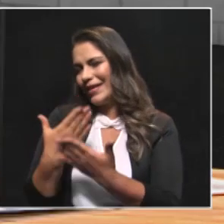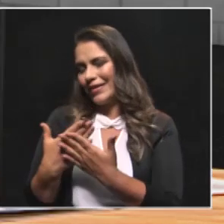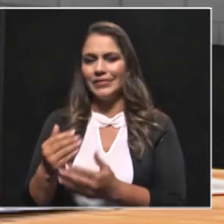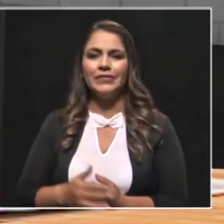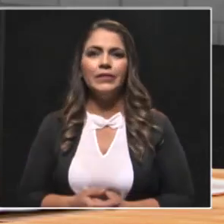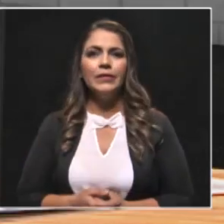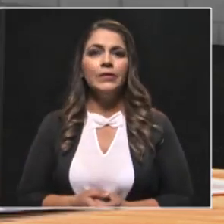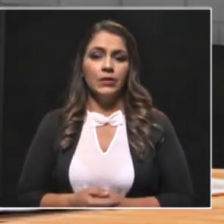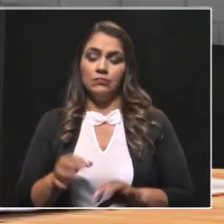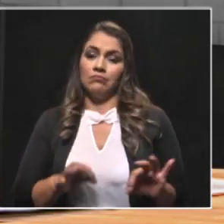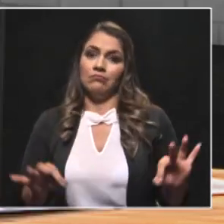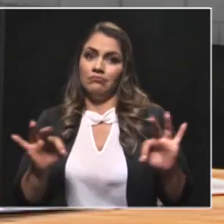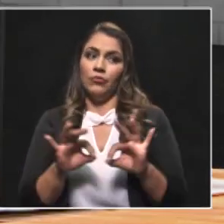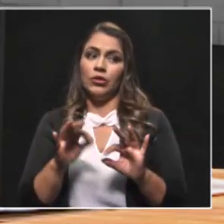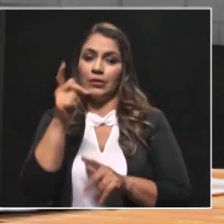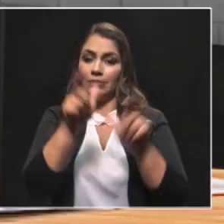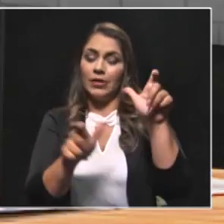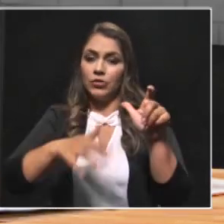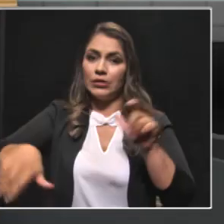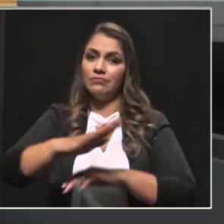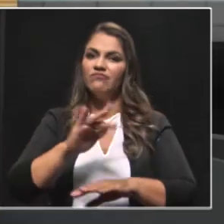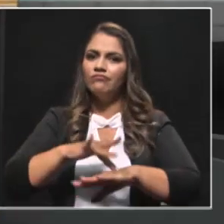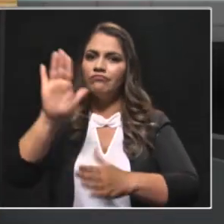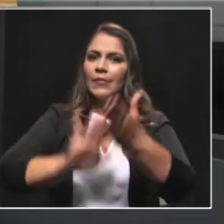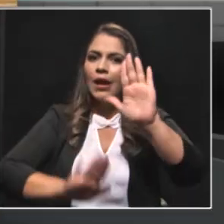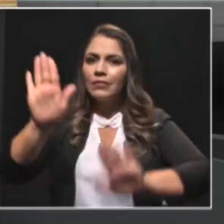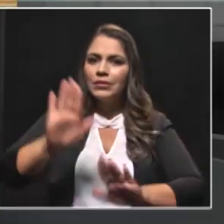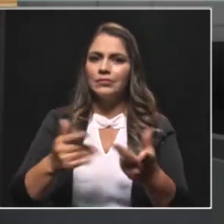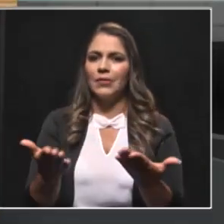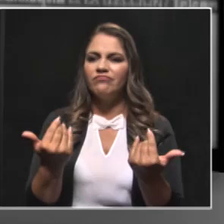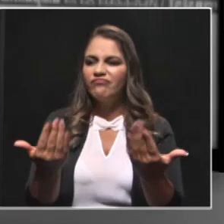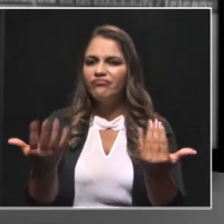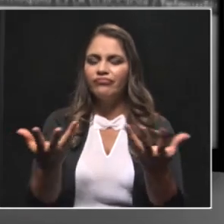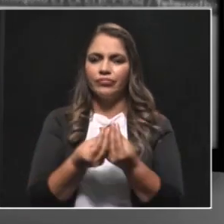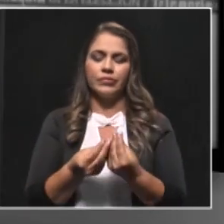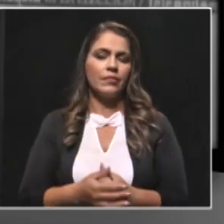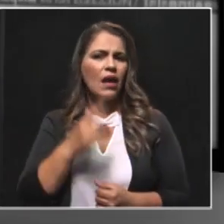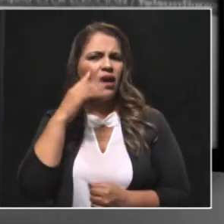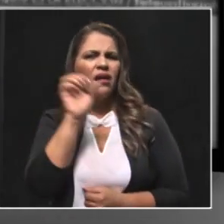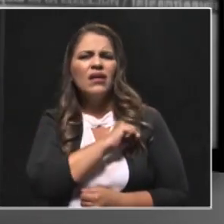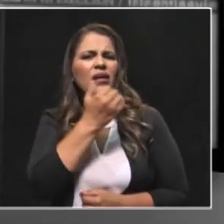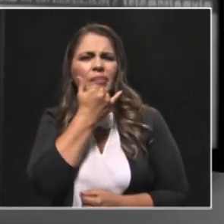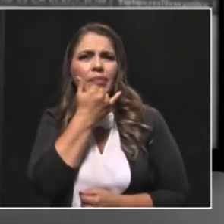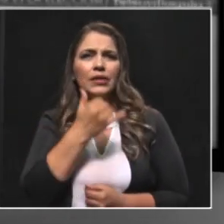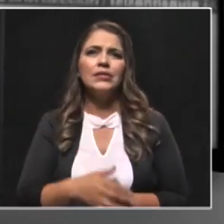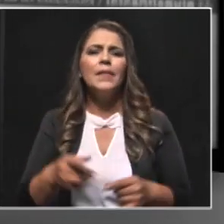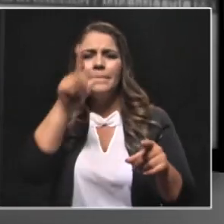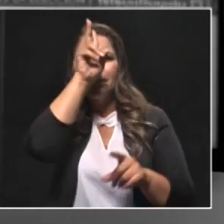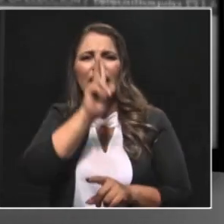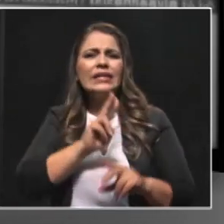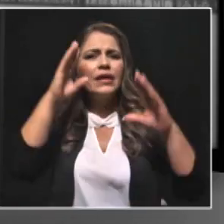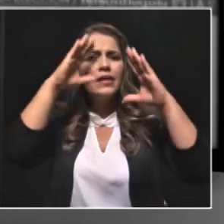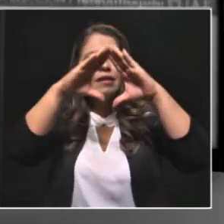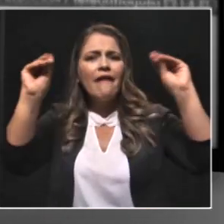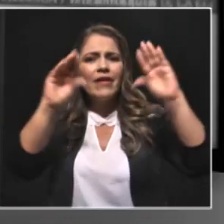fortalecer el poder de los ciudadanos, muy importante. La idea nuestra es que la gente comience a sentir qué está ocurriendo, esto es como en la Navidad, la gente